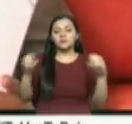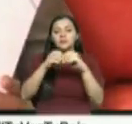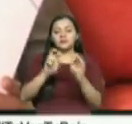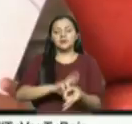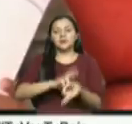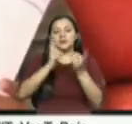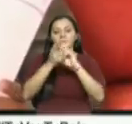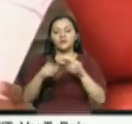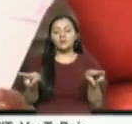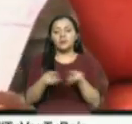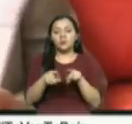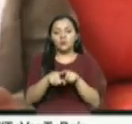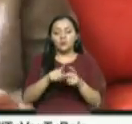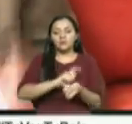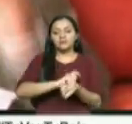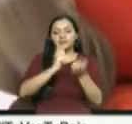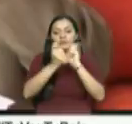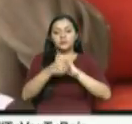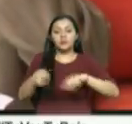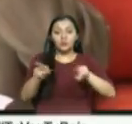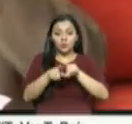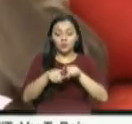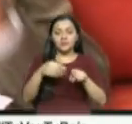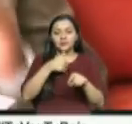reforma también hemos trasladado esto porque